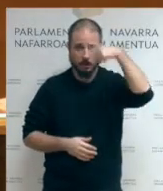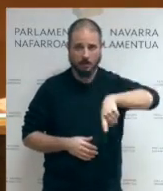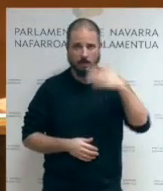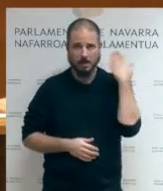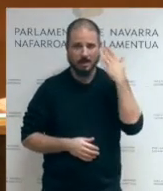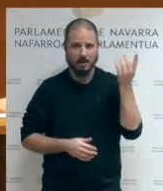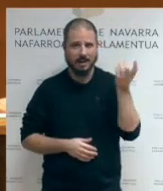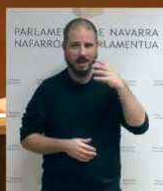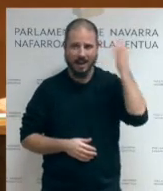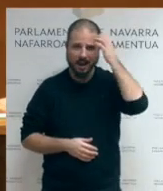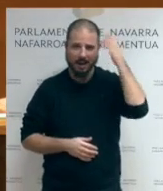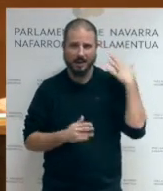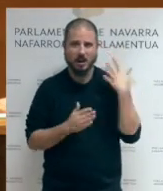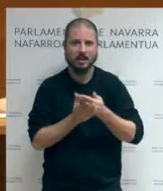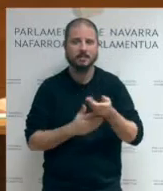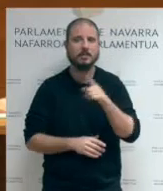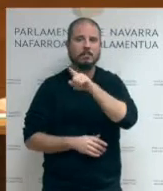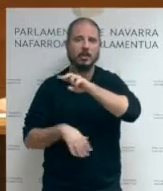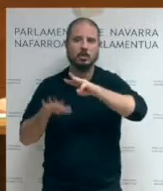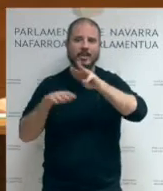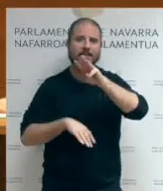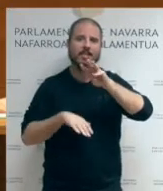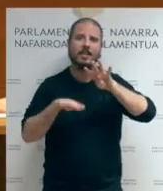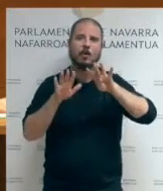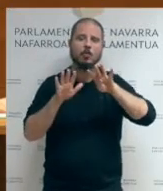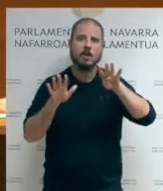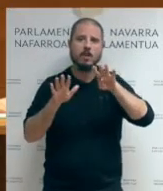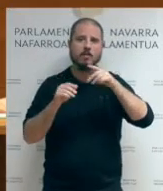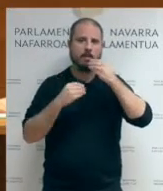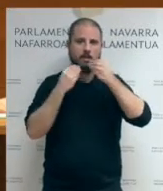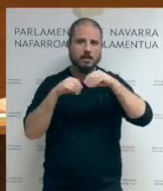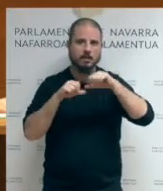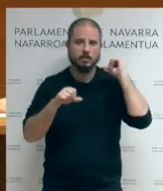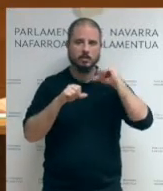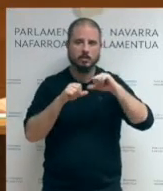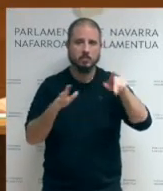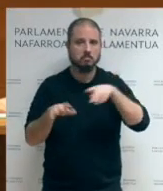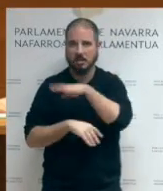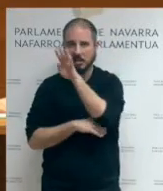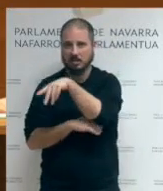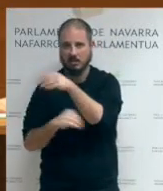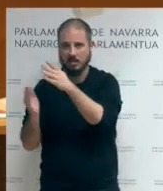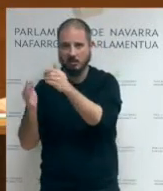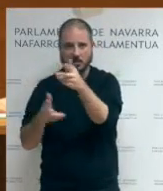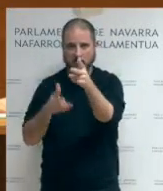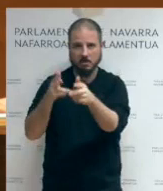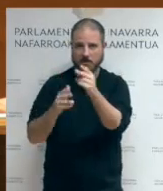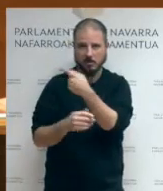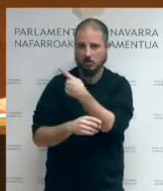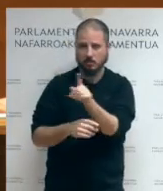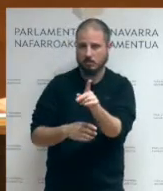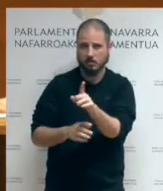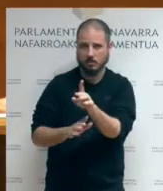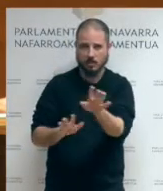hasta 1839 y esta larga historia, como tal, ni la tiene Cataluña ni mucho menos el País Vasco.